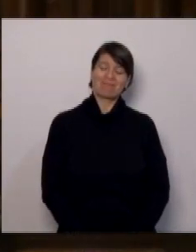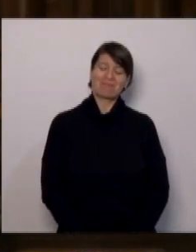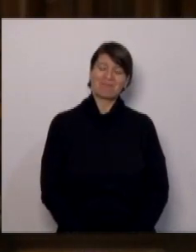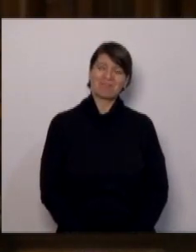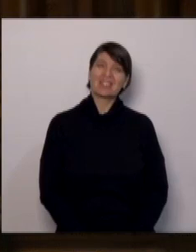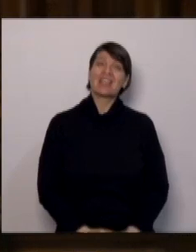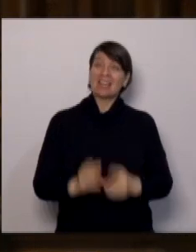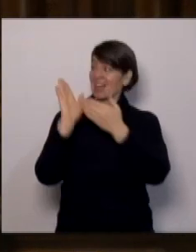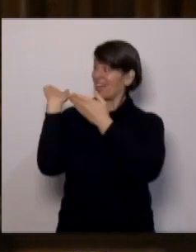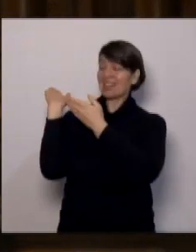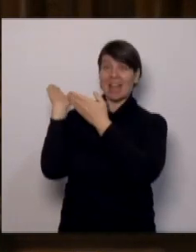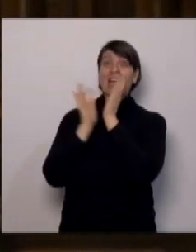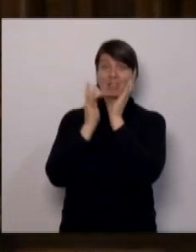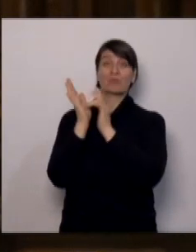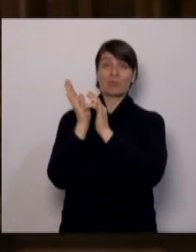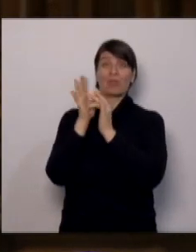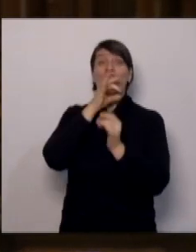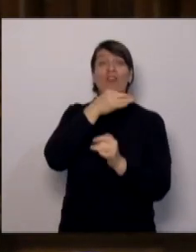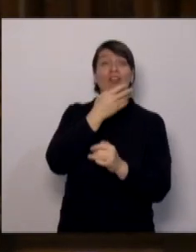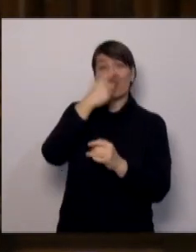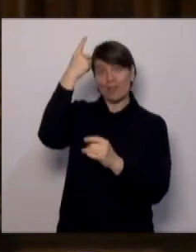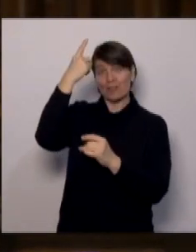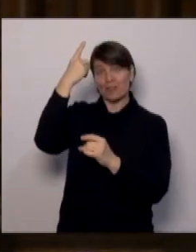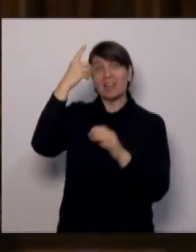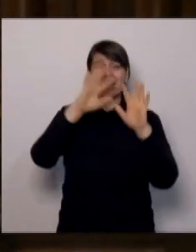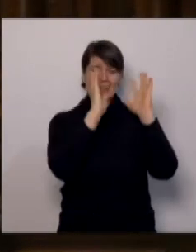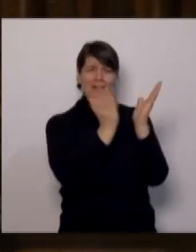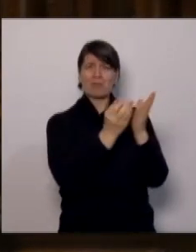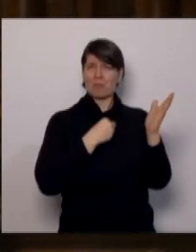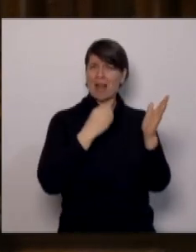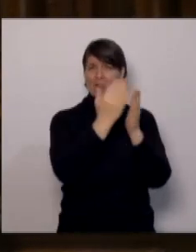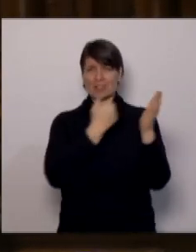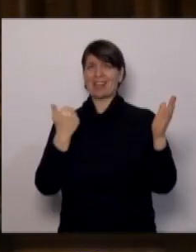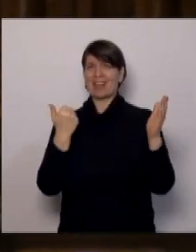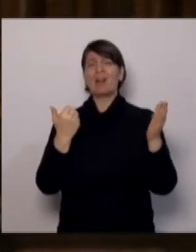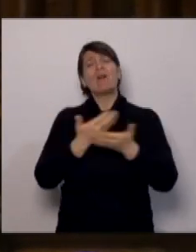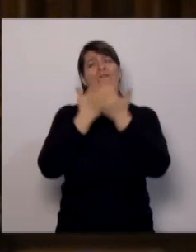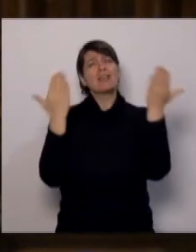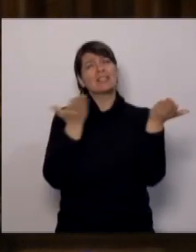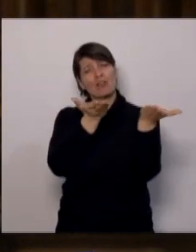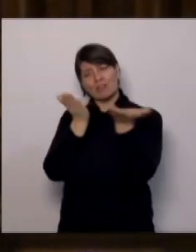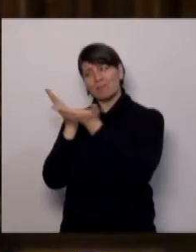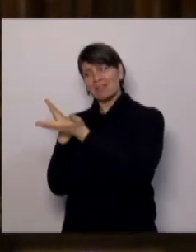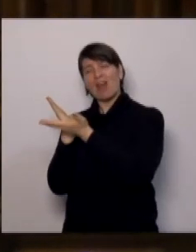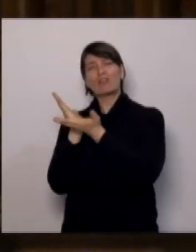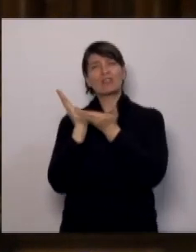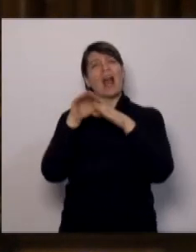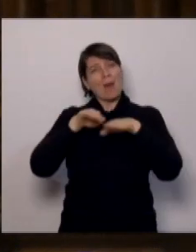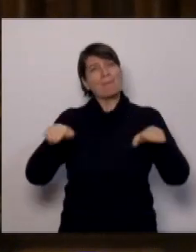Este es Jesús, el Cordero de Dios, que quita el pecado del mundo. Felices los invitados a la mesa del